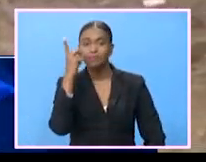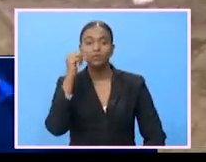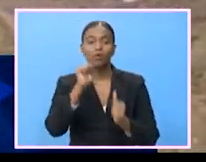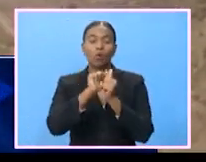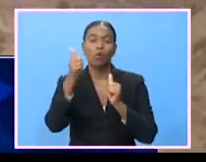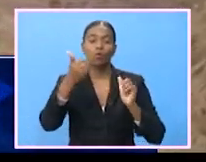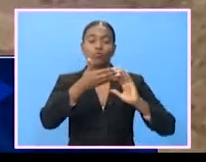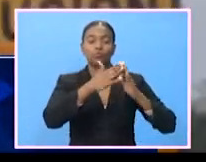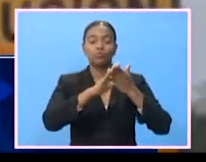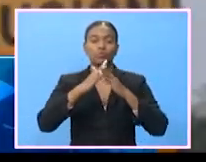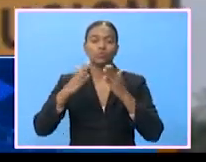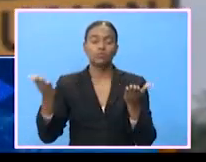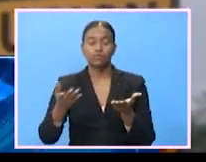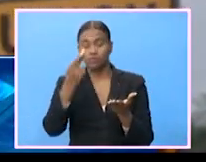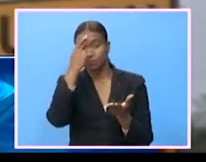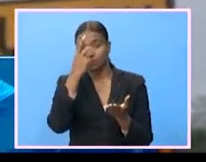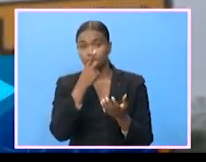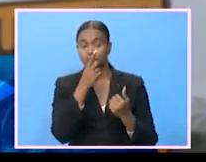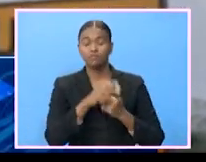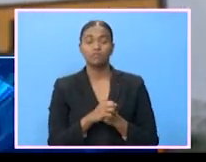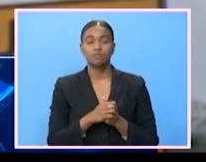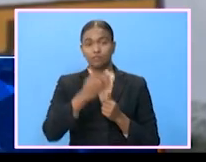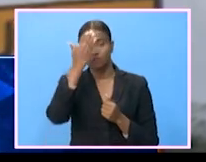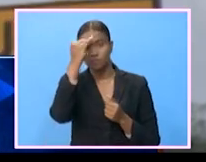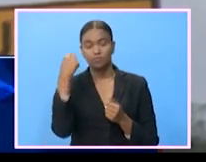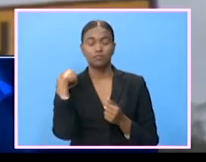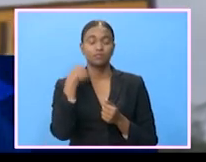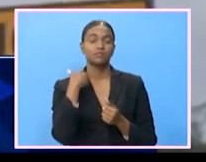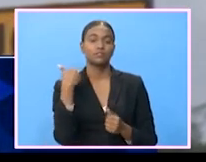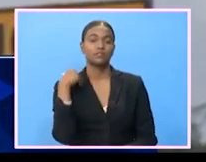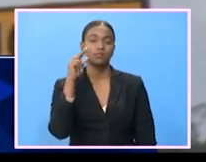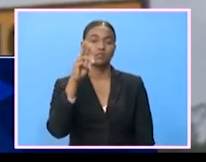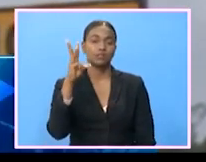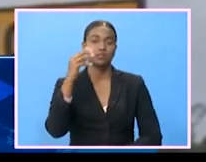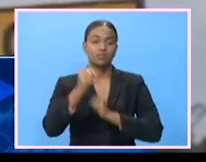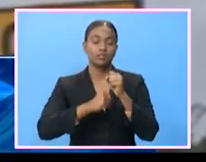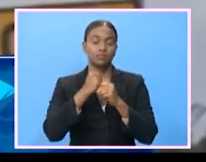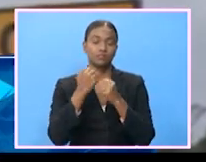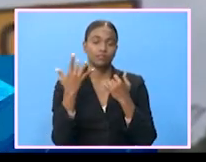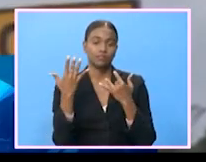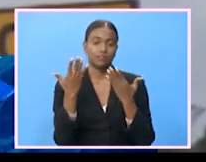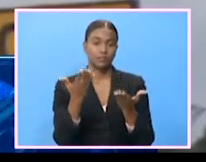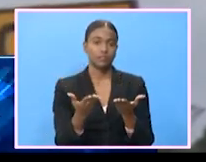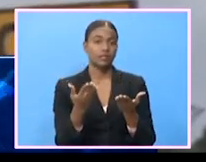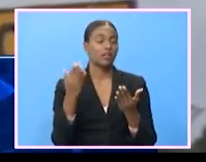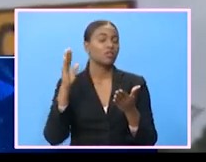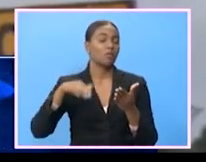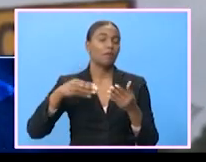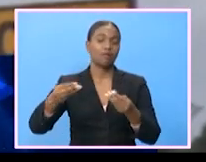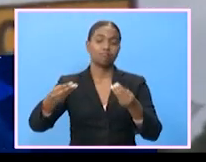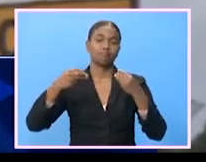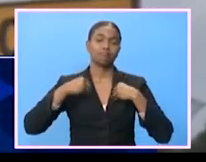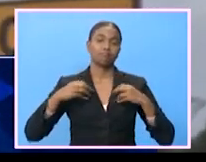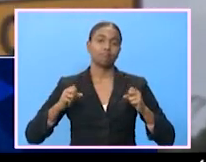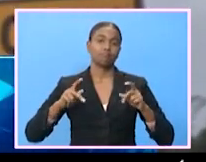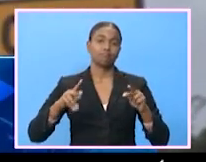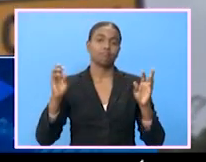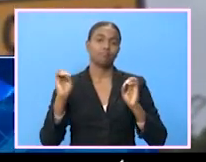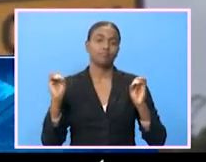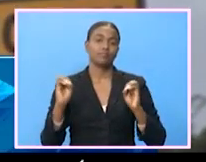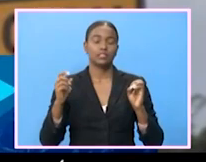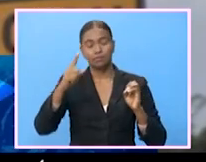otras localidades del país. Porque tenemos 26 años esperando esta obra, y no ha llegado la oportunidad,